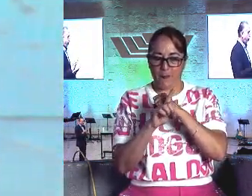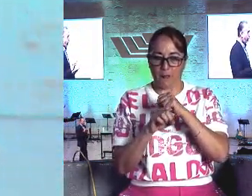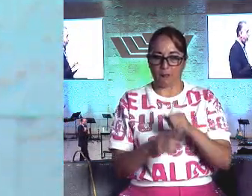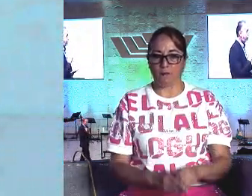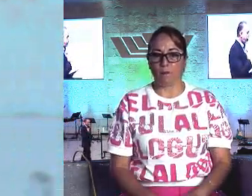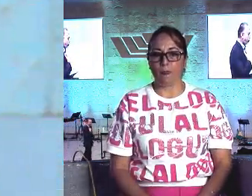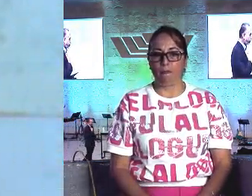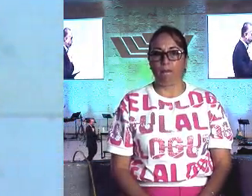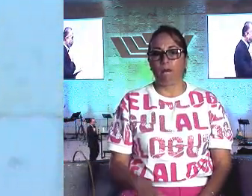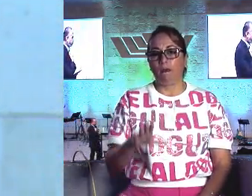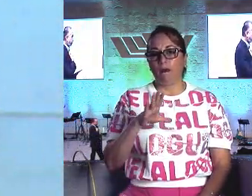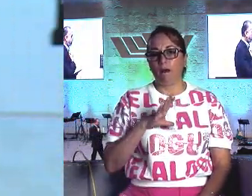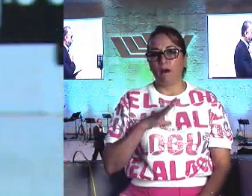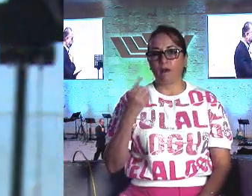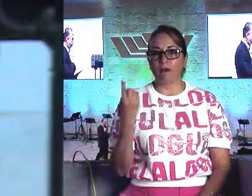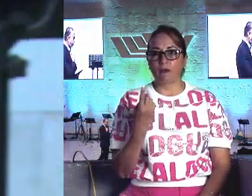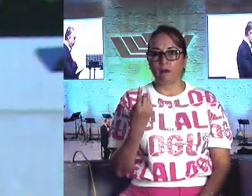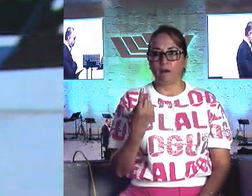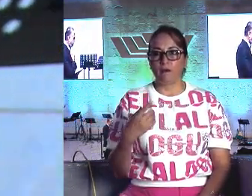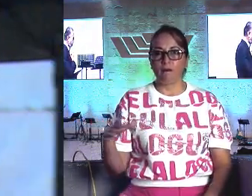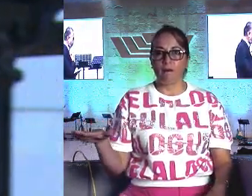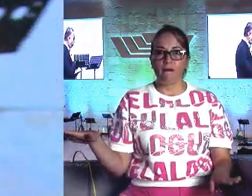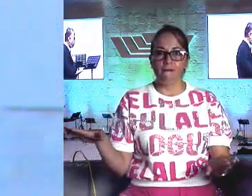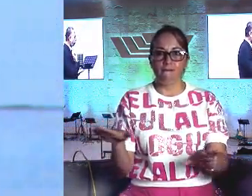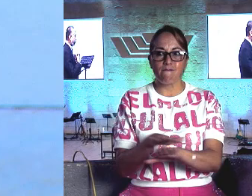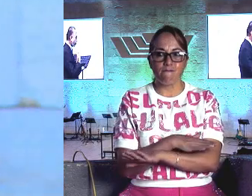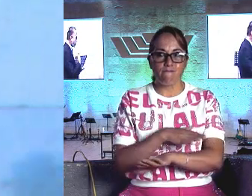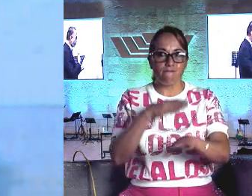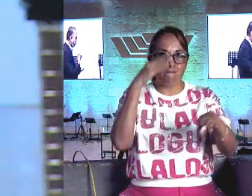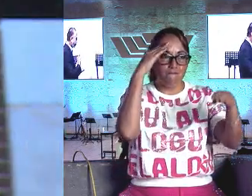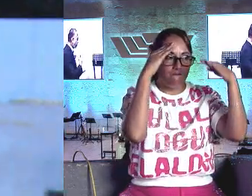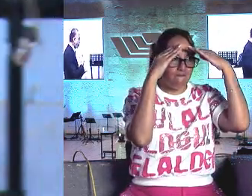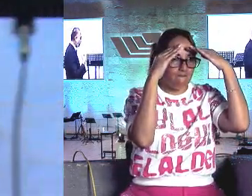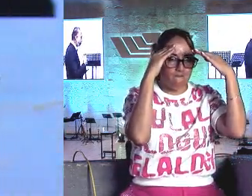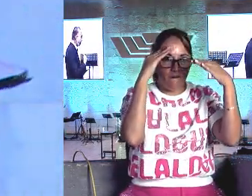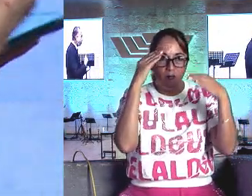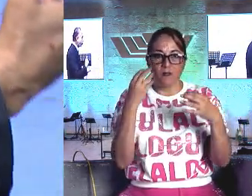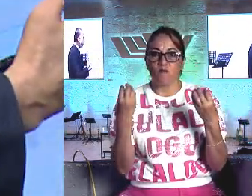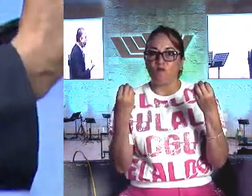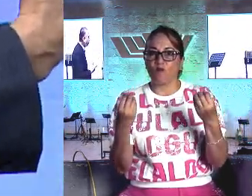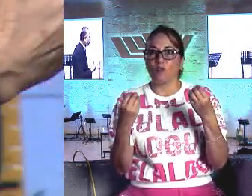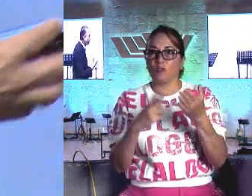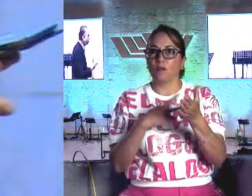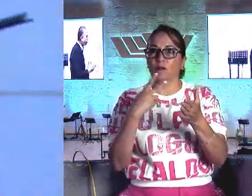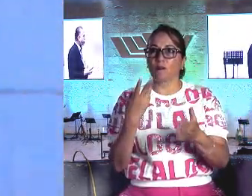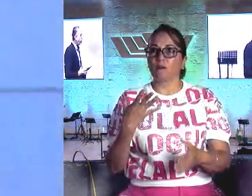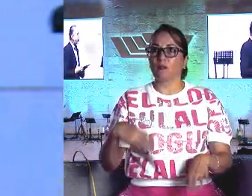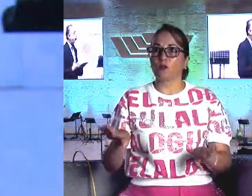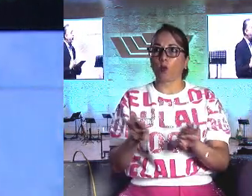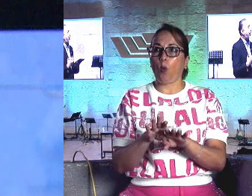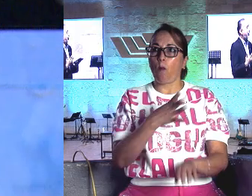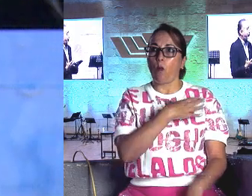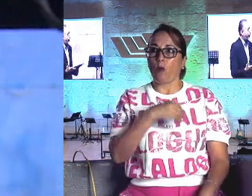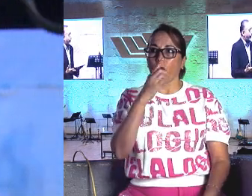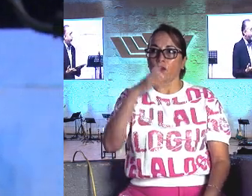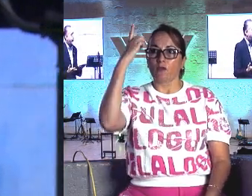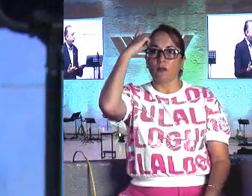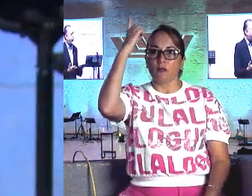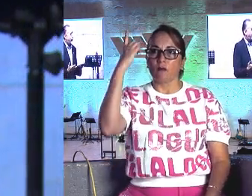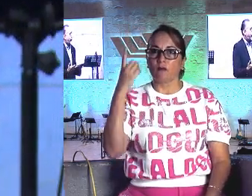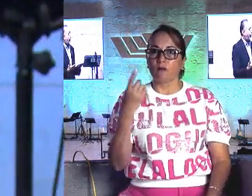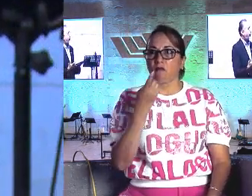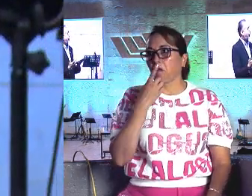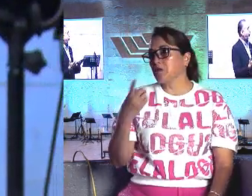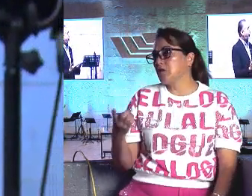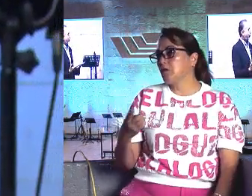hay que cambiar nuestra perspectiva. Porque yo sé que muchas veces como cristianos llegamos y decimos, Señor, ¿y yo qué hice